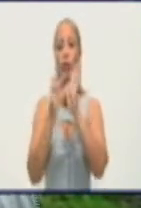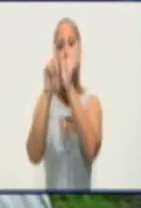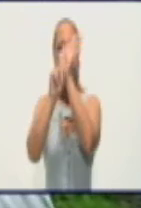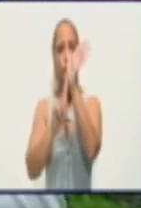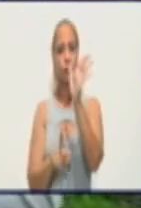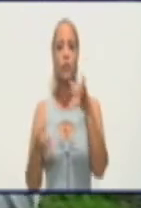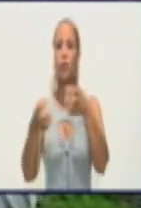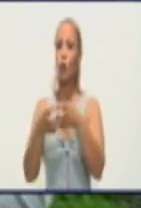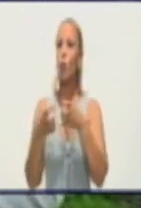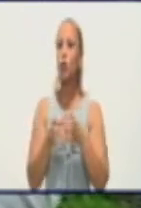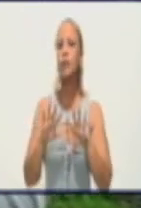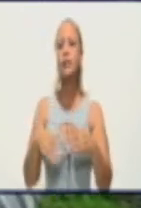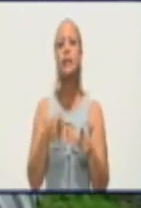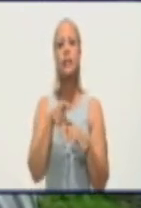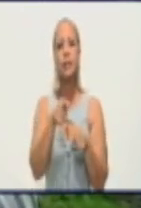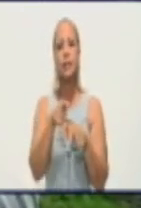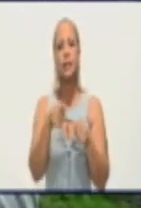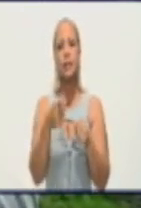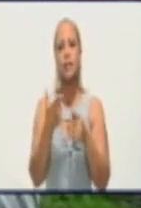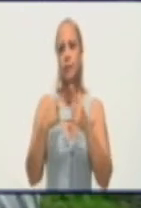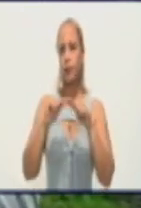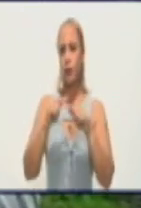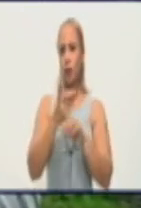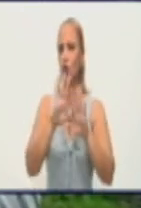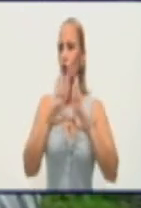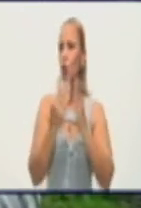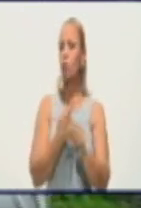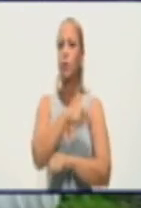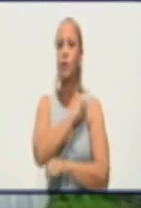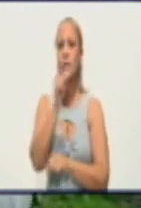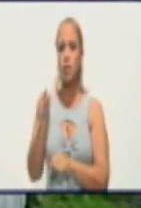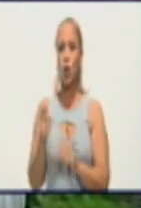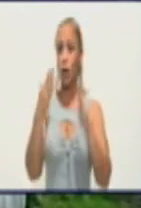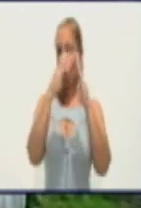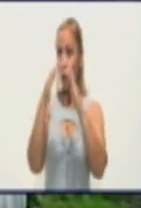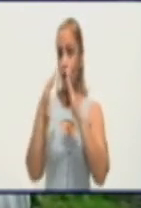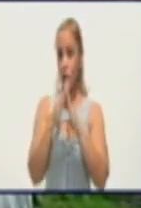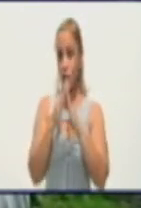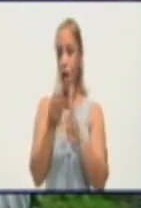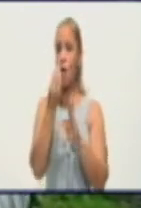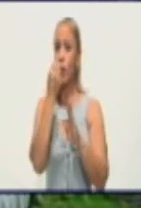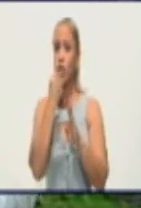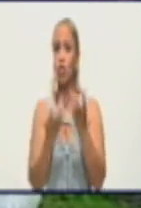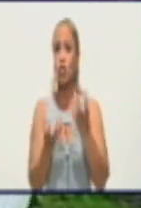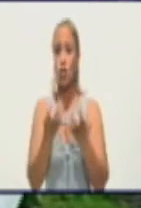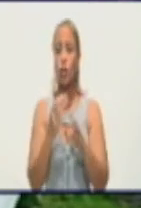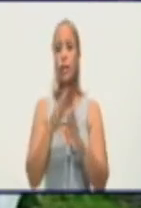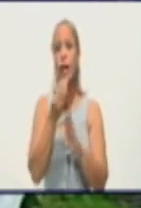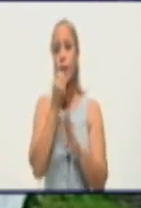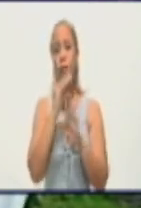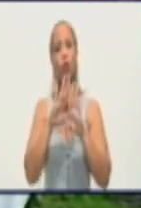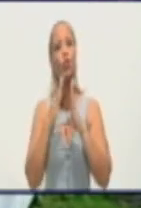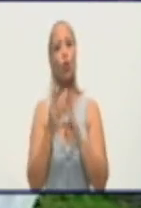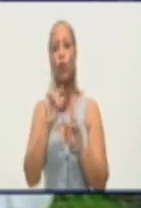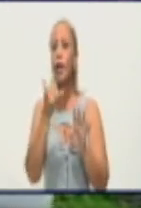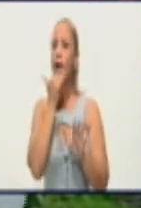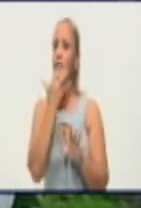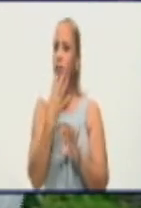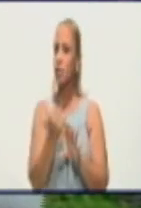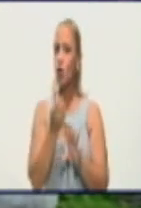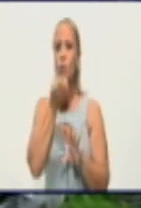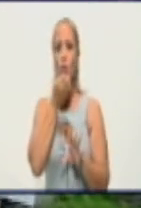a conocer en la jornada ayer que la población adopte en sus hogares las medidas pertinentes la elaboración de alimentos sobre todas las cosas teniendo en cuenta la afectación que